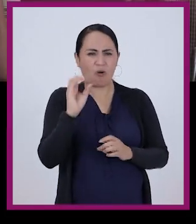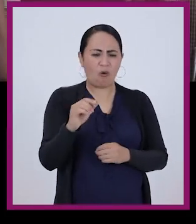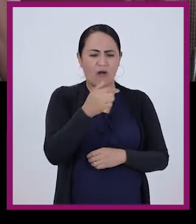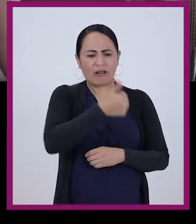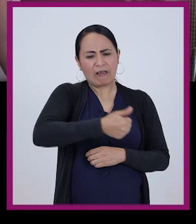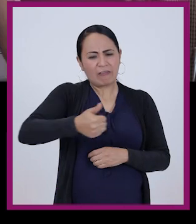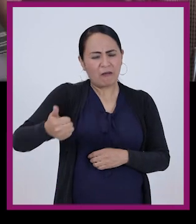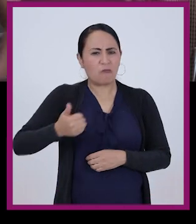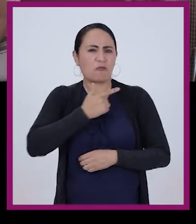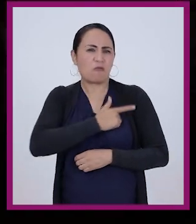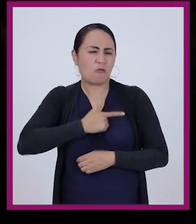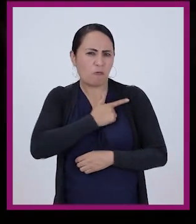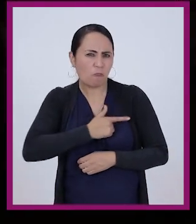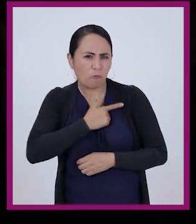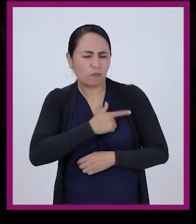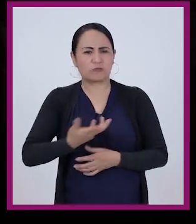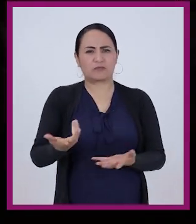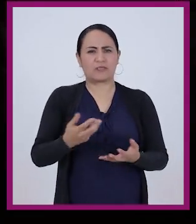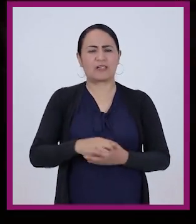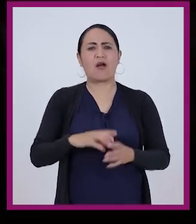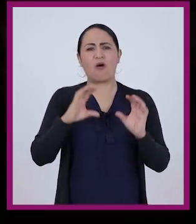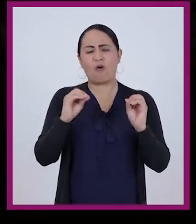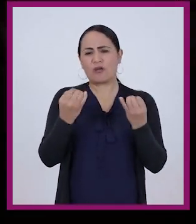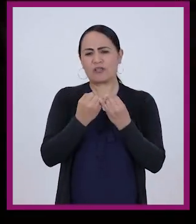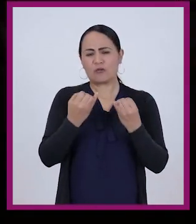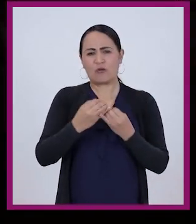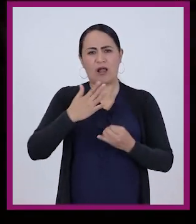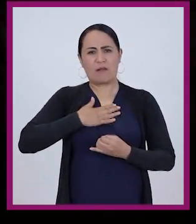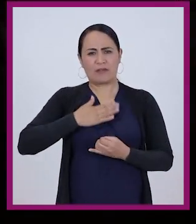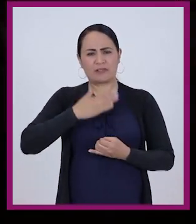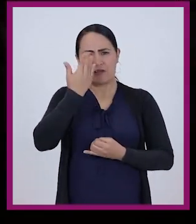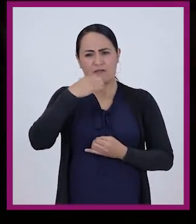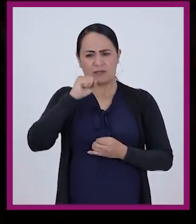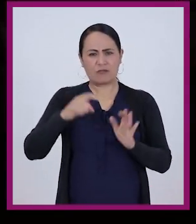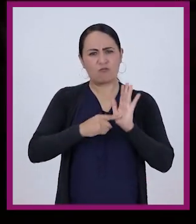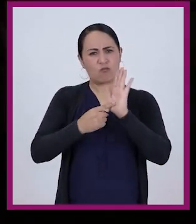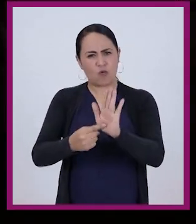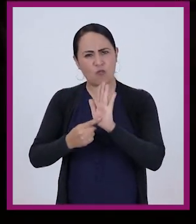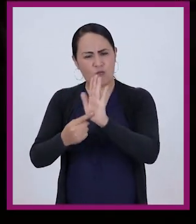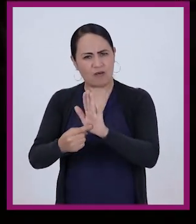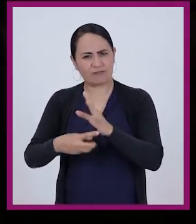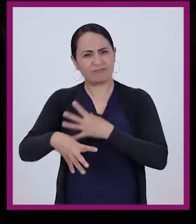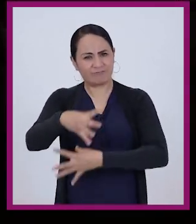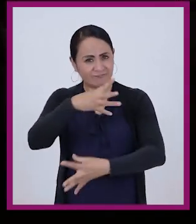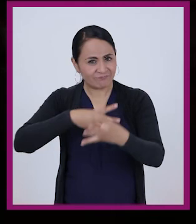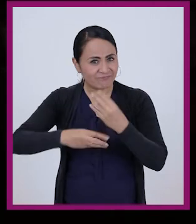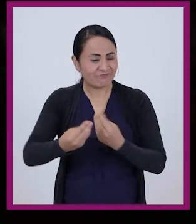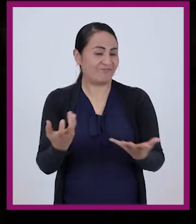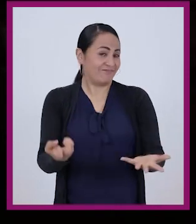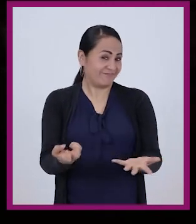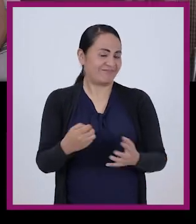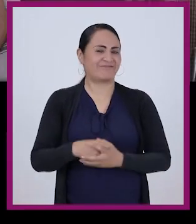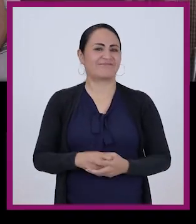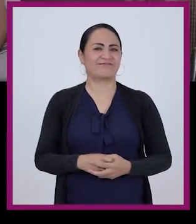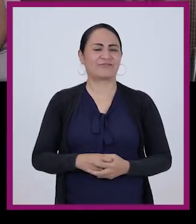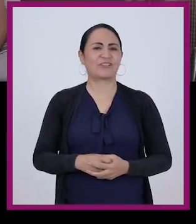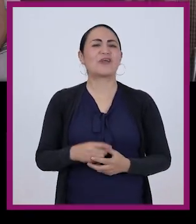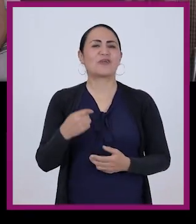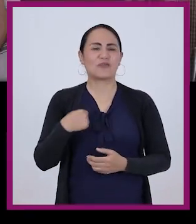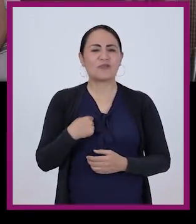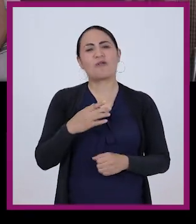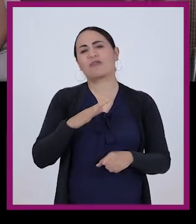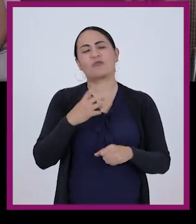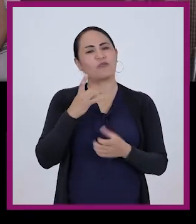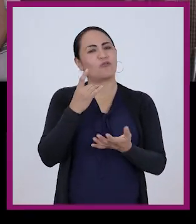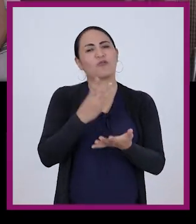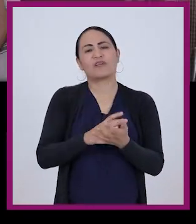les gusta hacer o en qué son buenos, y también nos permite abrirnos a otros, mostrar nuestras habilidades y ser empáticos. ¿Qué tal el giro,